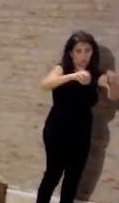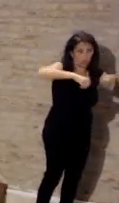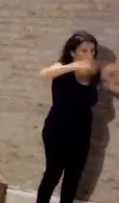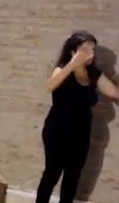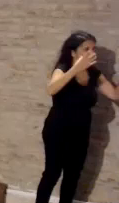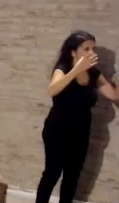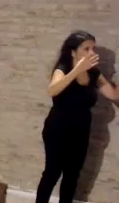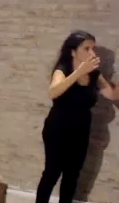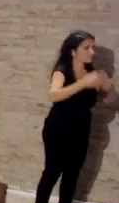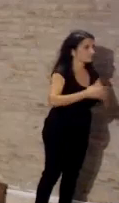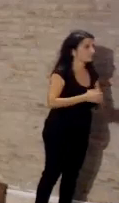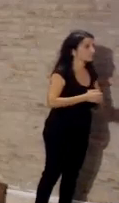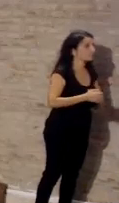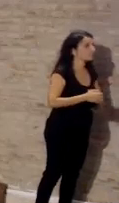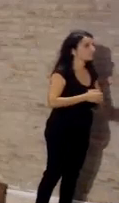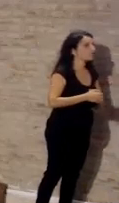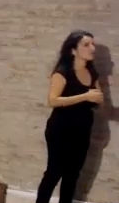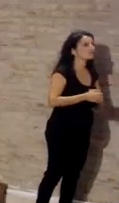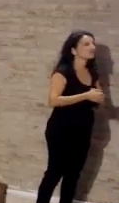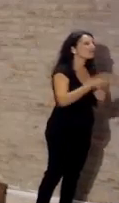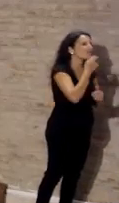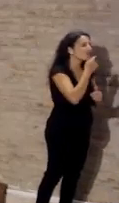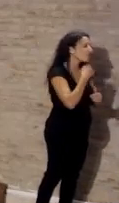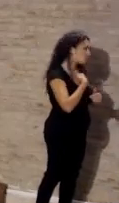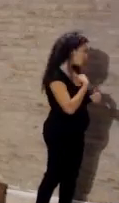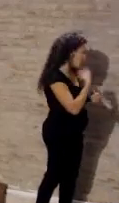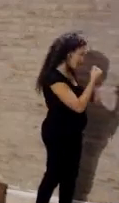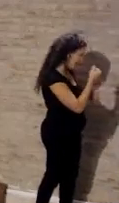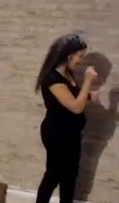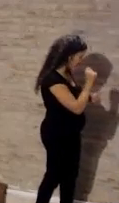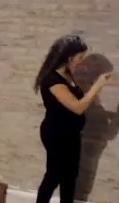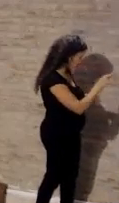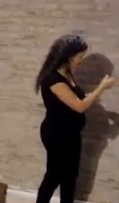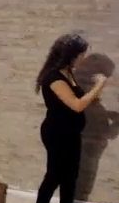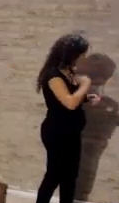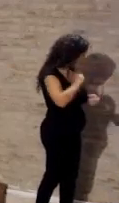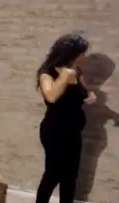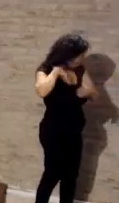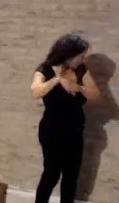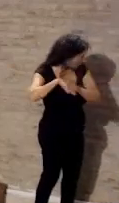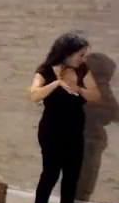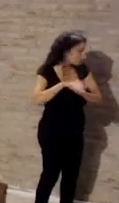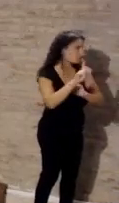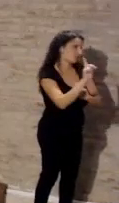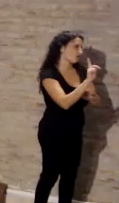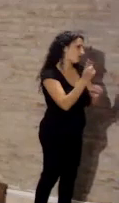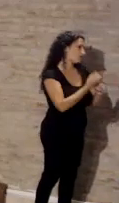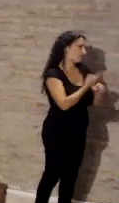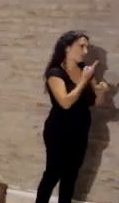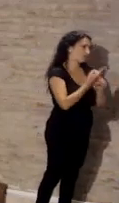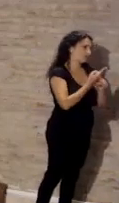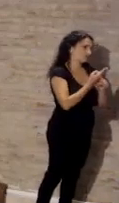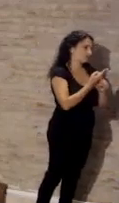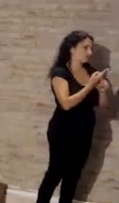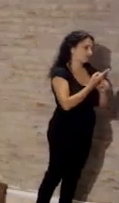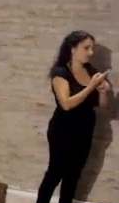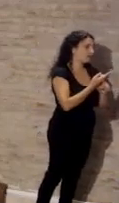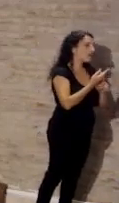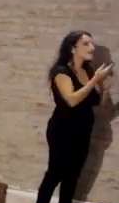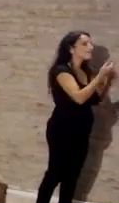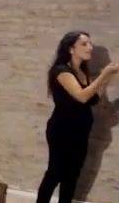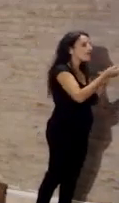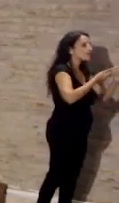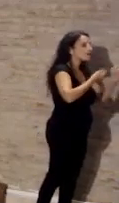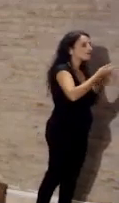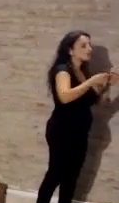quedar o decir te lo guardo yo lo gasto por vos o algo raro por el estilo Nadie puede administrar por nosotros